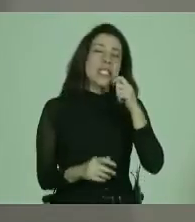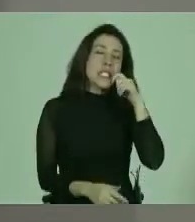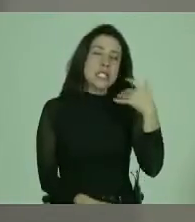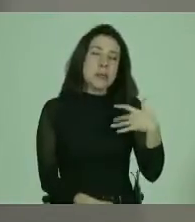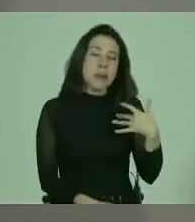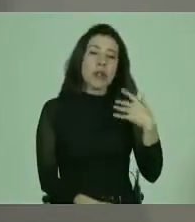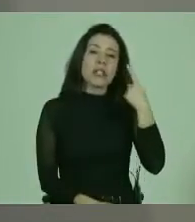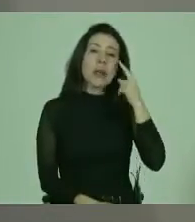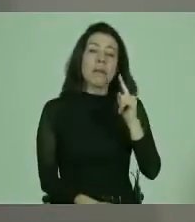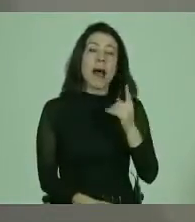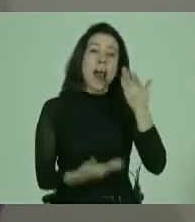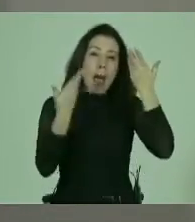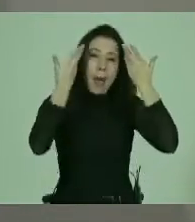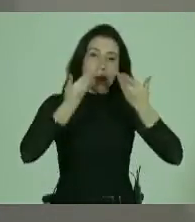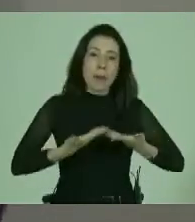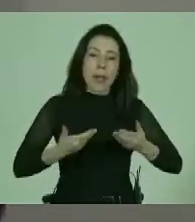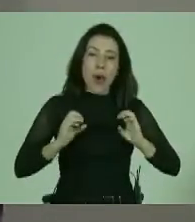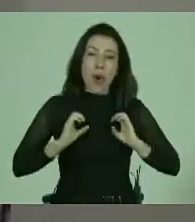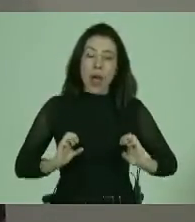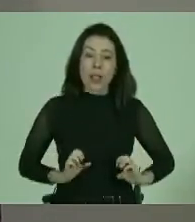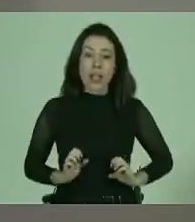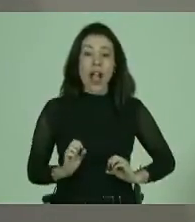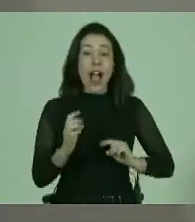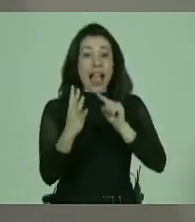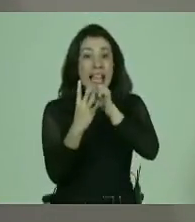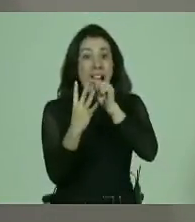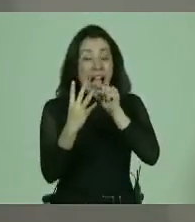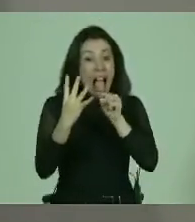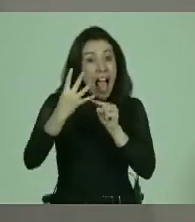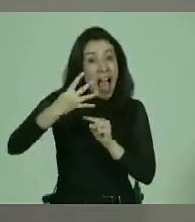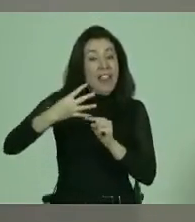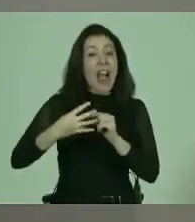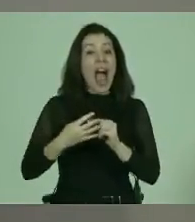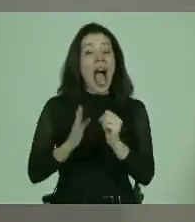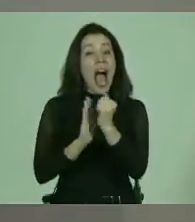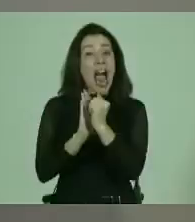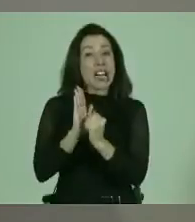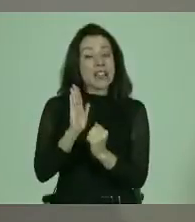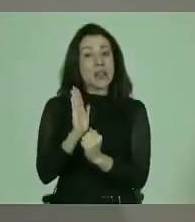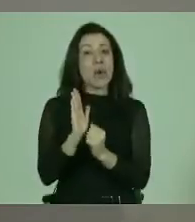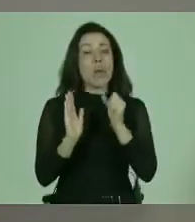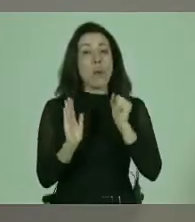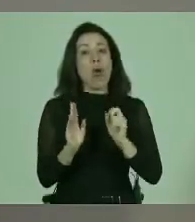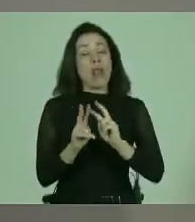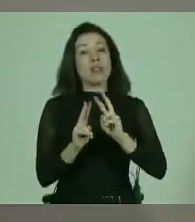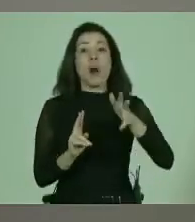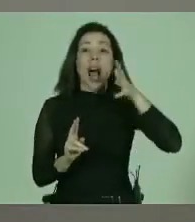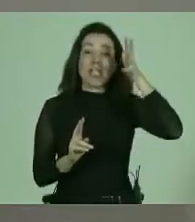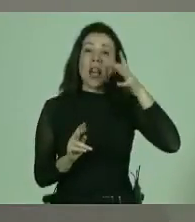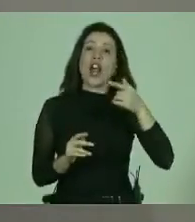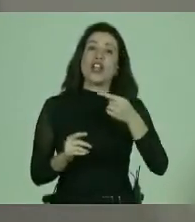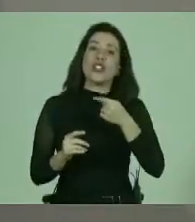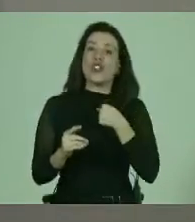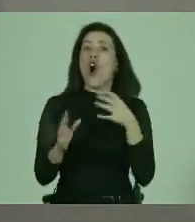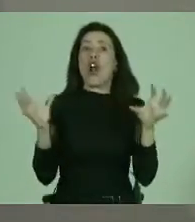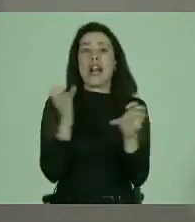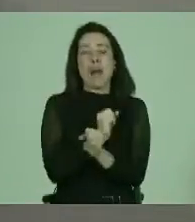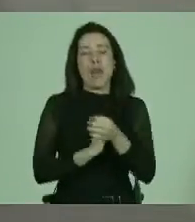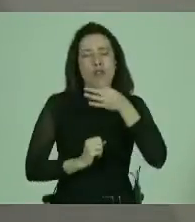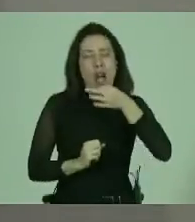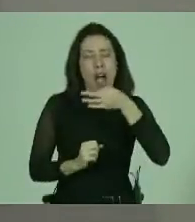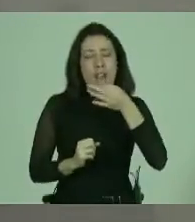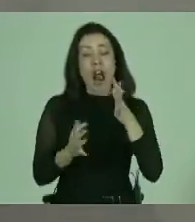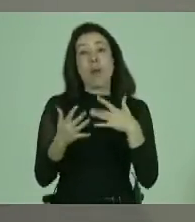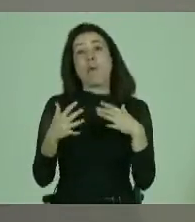para la bioética claro que cada uno de estos artículos nos puede dar de sí para una charla como ésta yo voy a pasar deprisa a lo más un paso